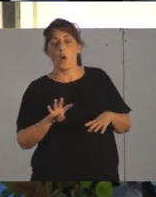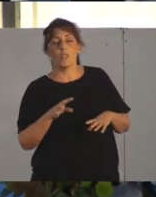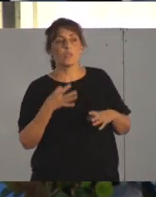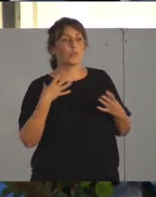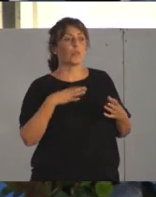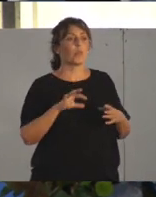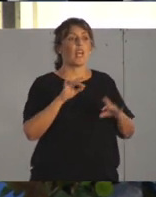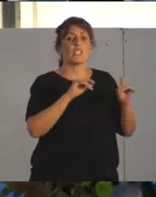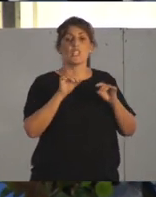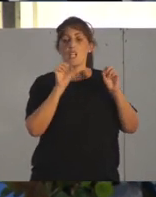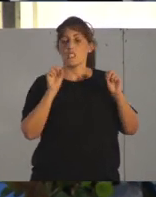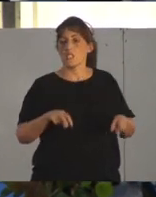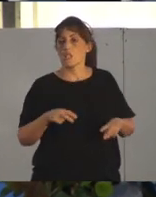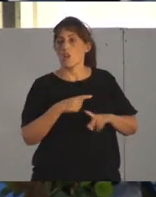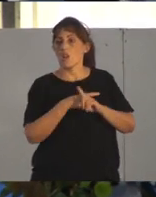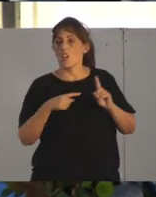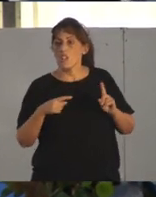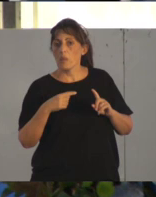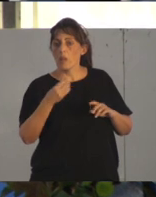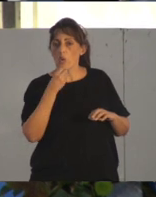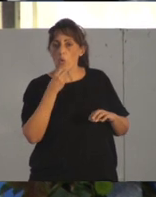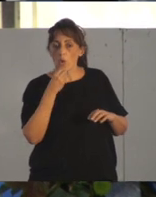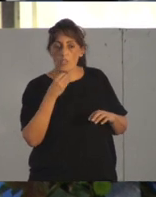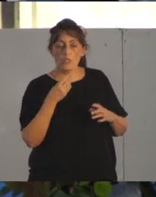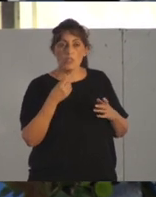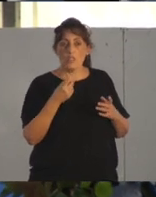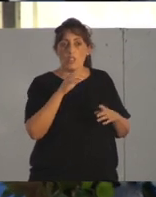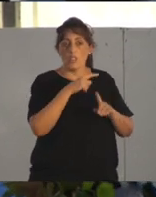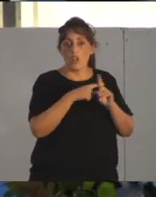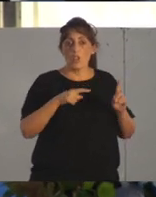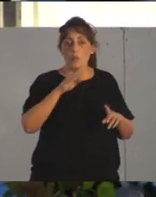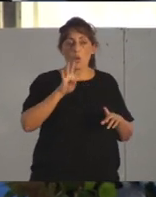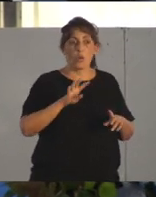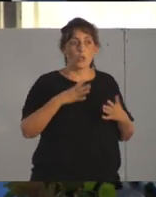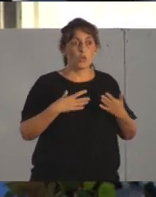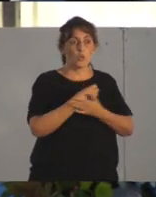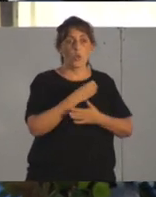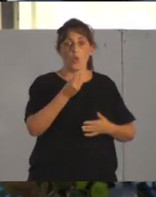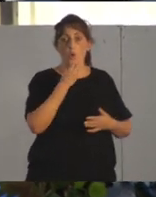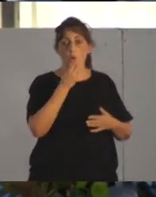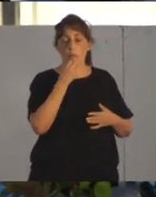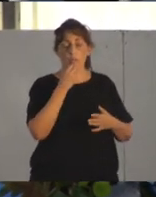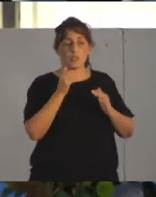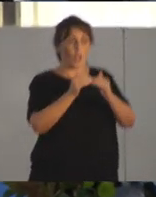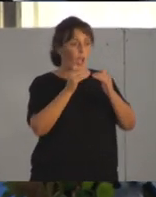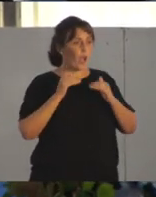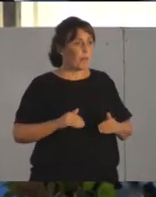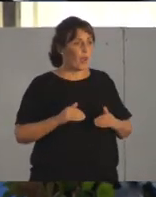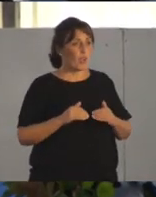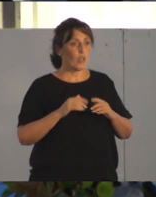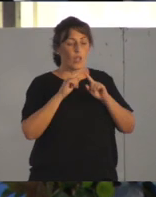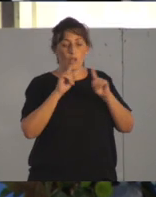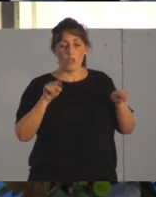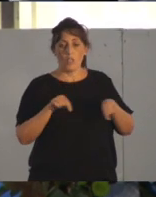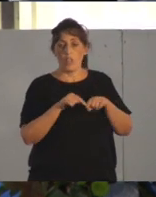claro, como tiene un nivel 4 y no todos los alimentos van a ser texturizados, abajo veremos un recuadro